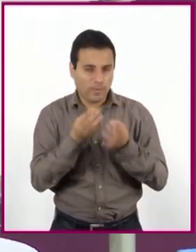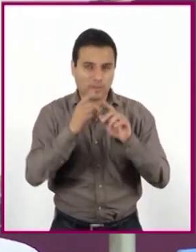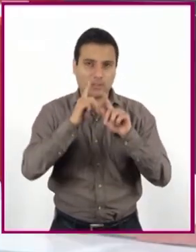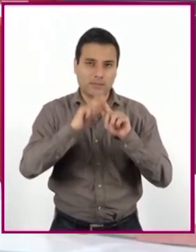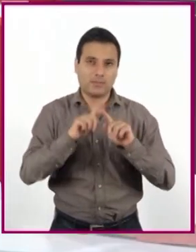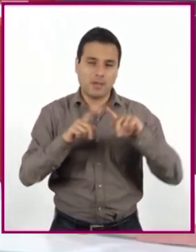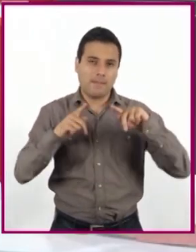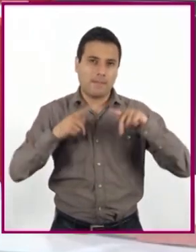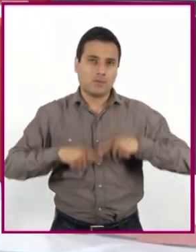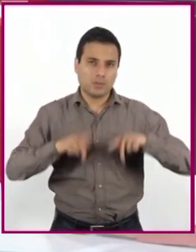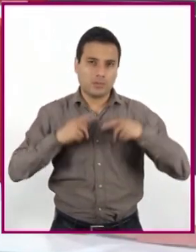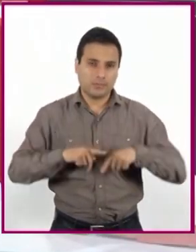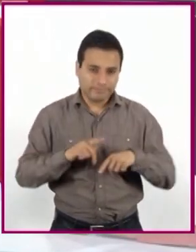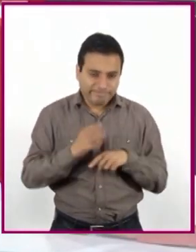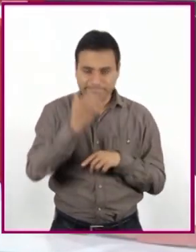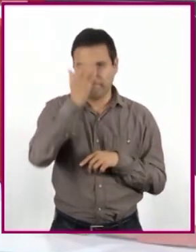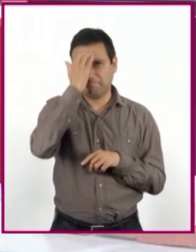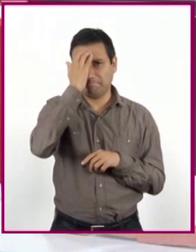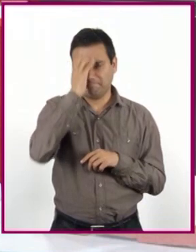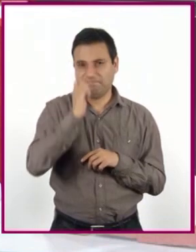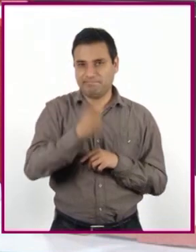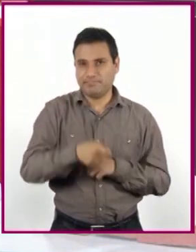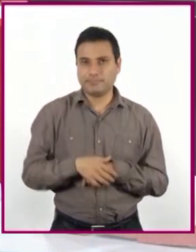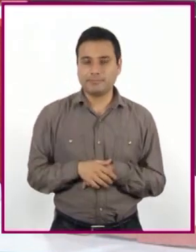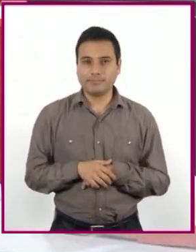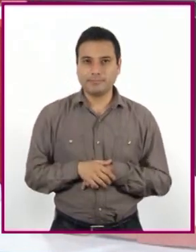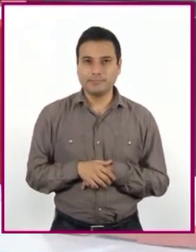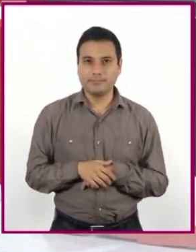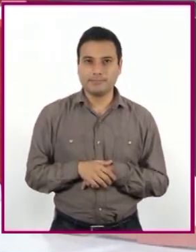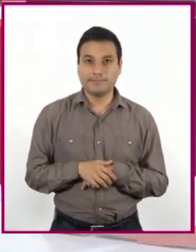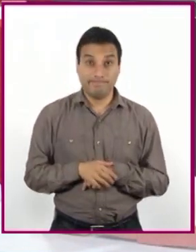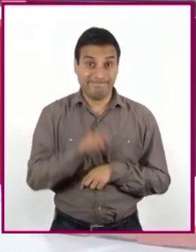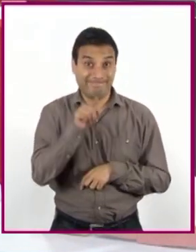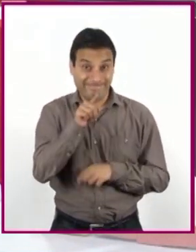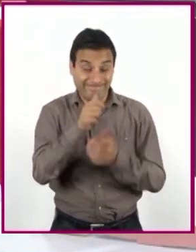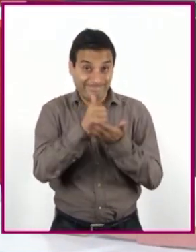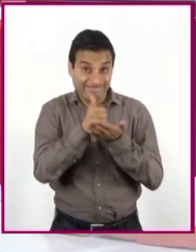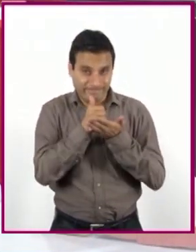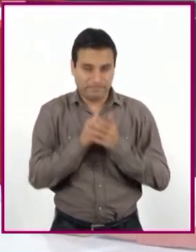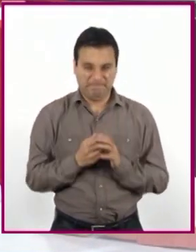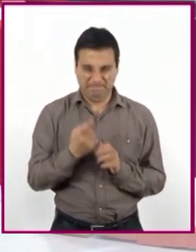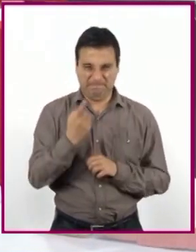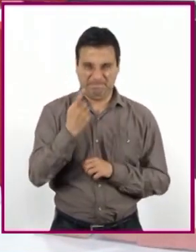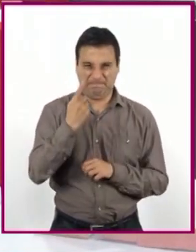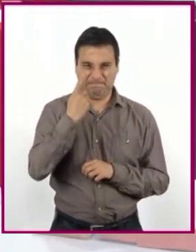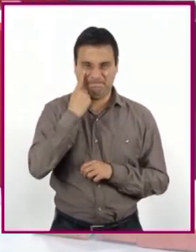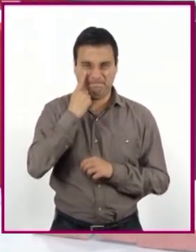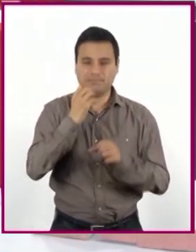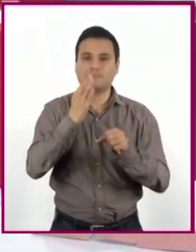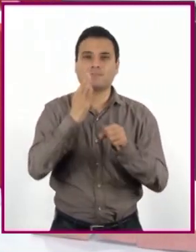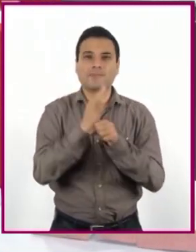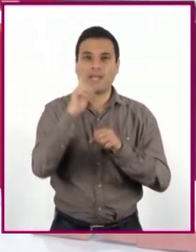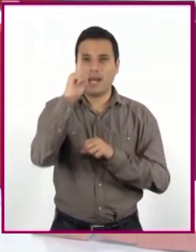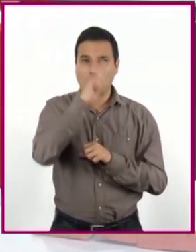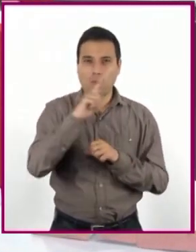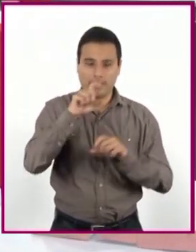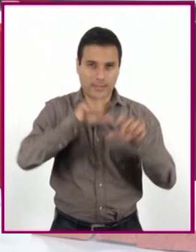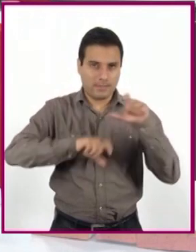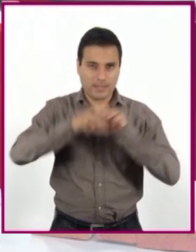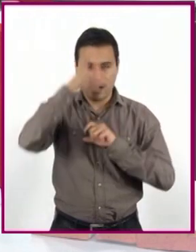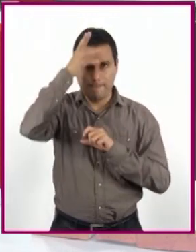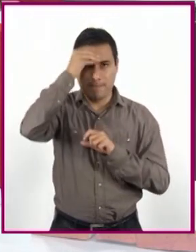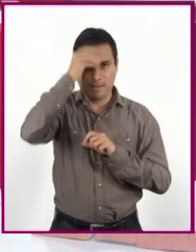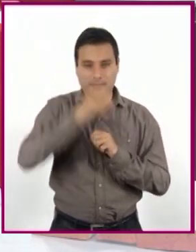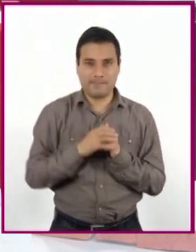significado. Así, para que me ayuden con este problema que tengo, aprendamos juntos el lenguaje de la química.